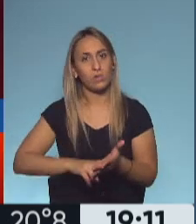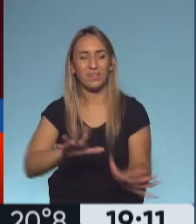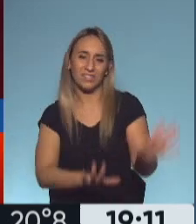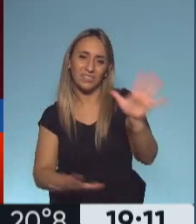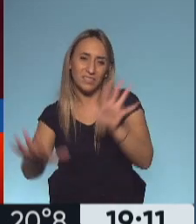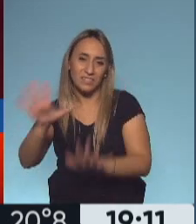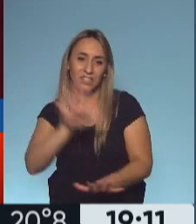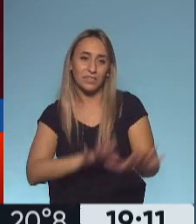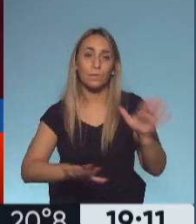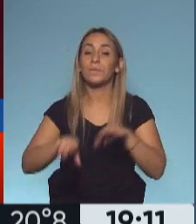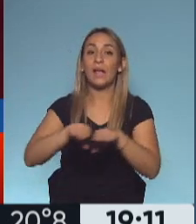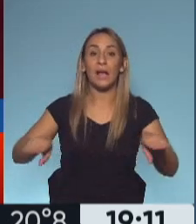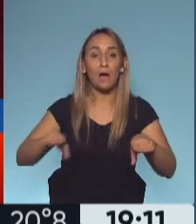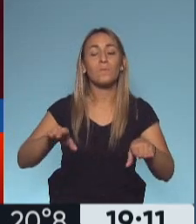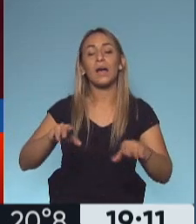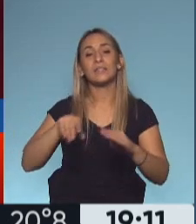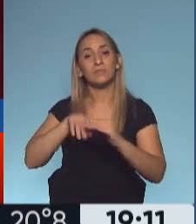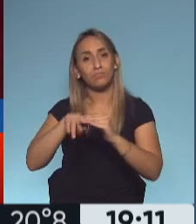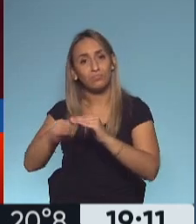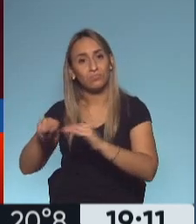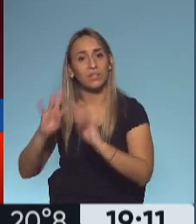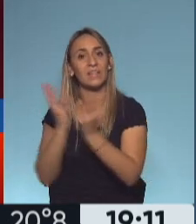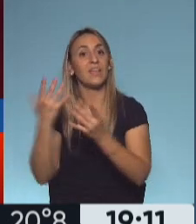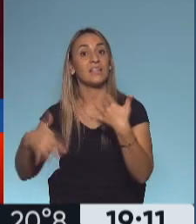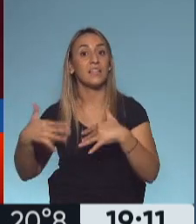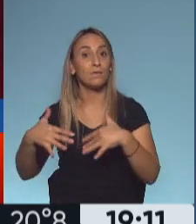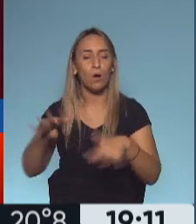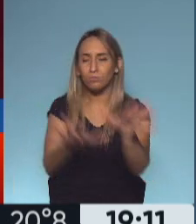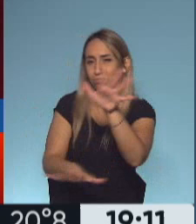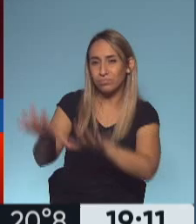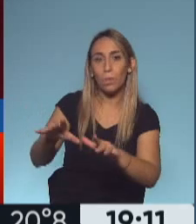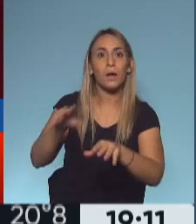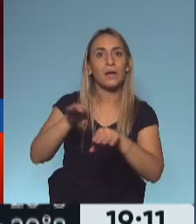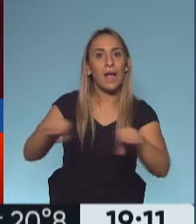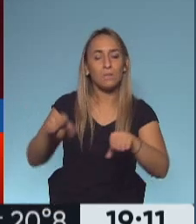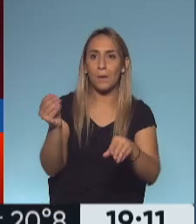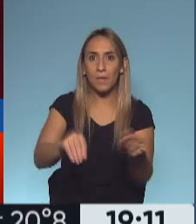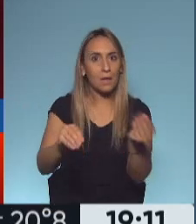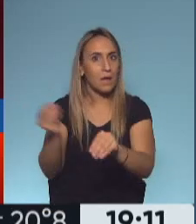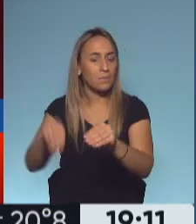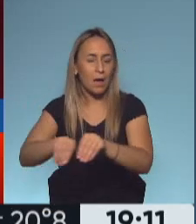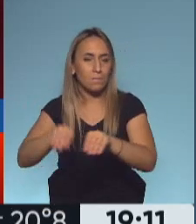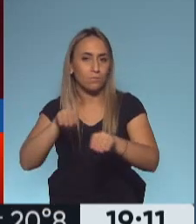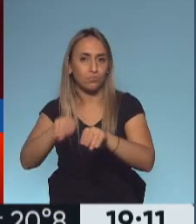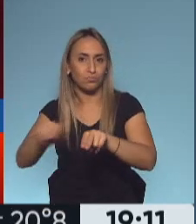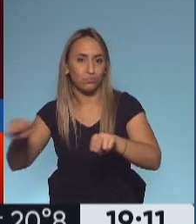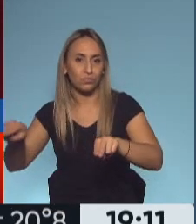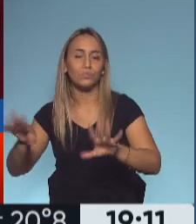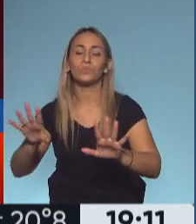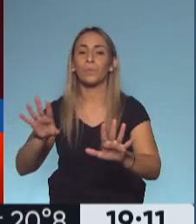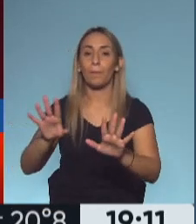la posibilidad de tener camas de terapia intensiva, y también trabajando fuertemente para poder generar ámbitos